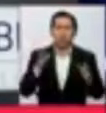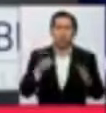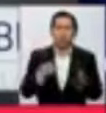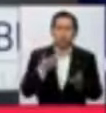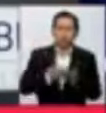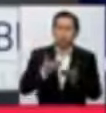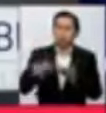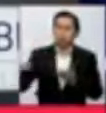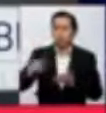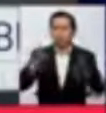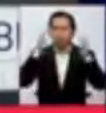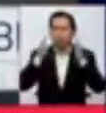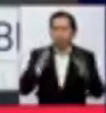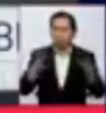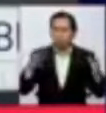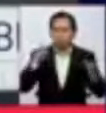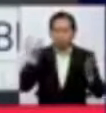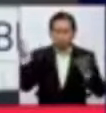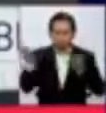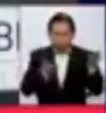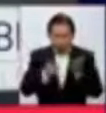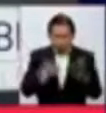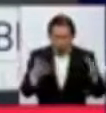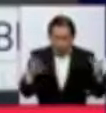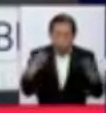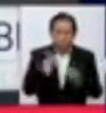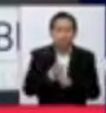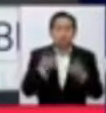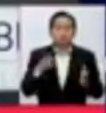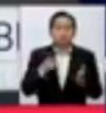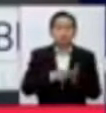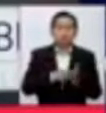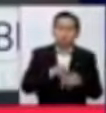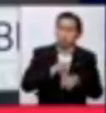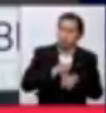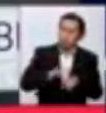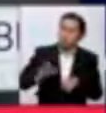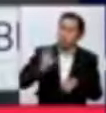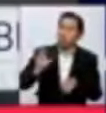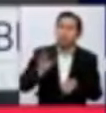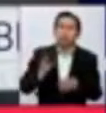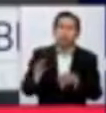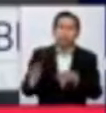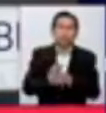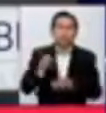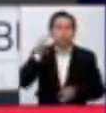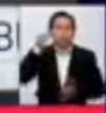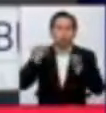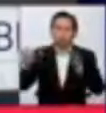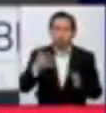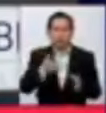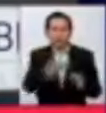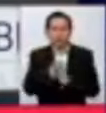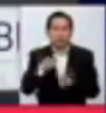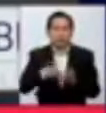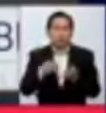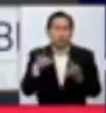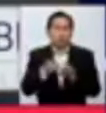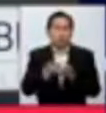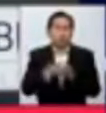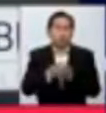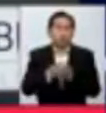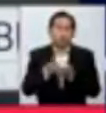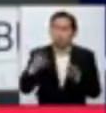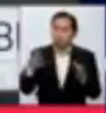se han escuchado, se han sistematizado y tal cual se han remitido, en ese caso, al Ministerio de Justicia, que bueno, han